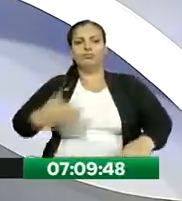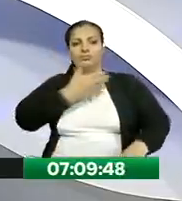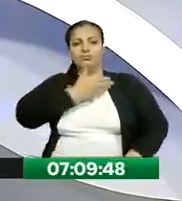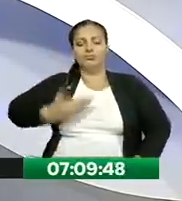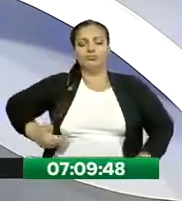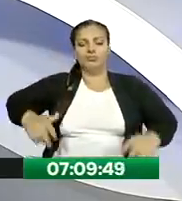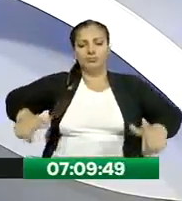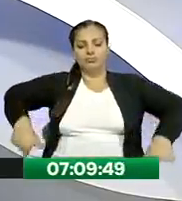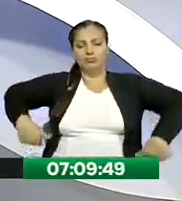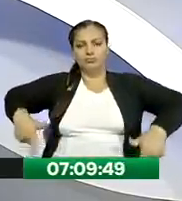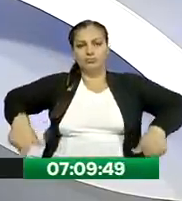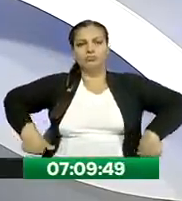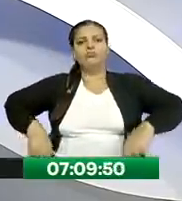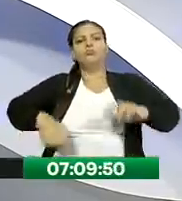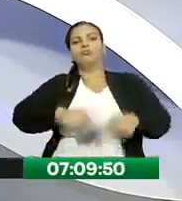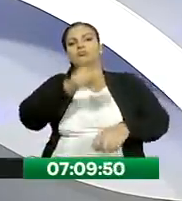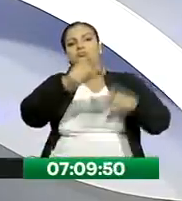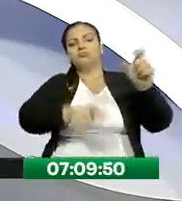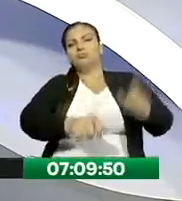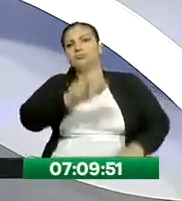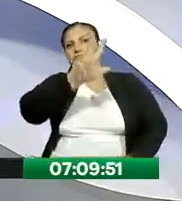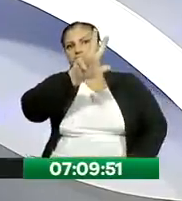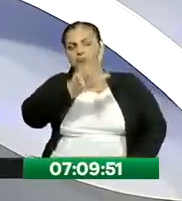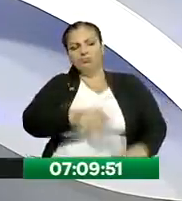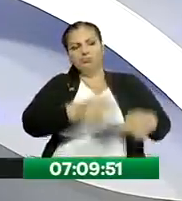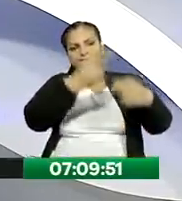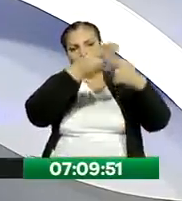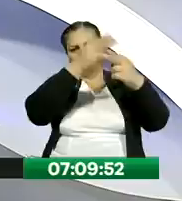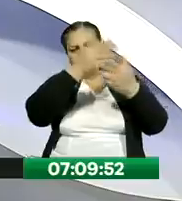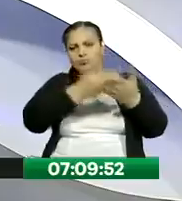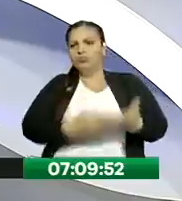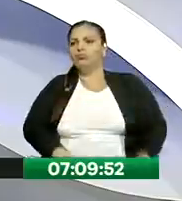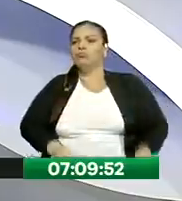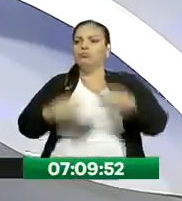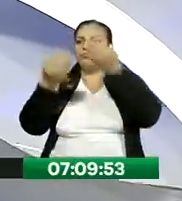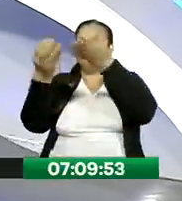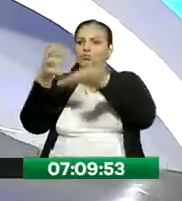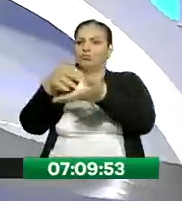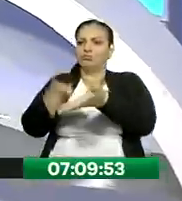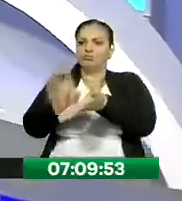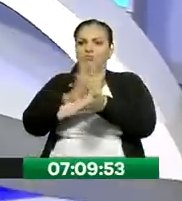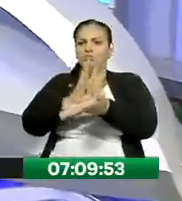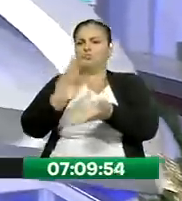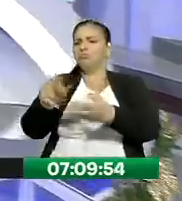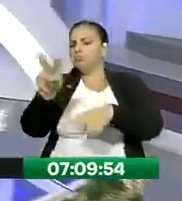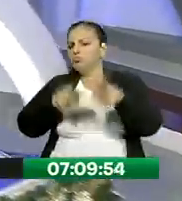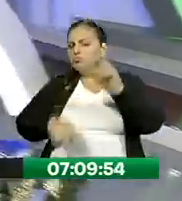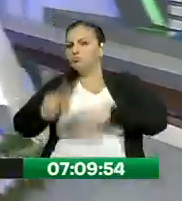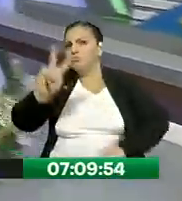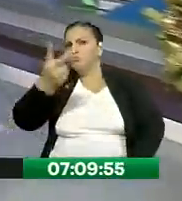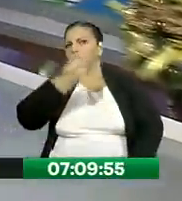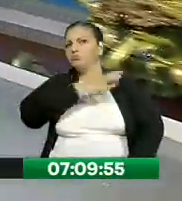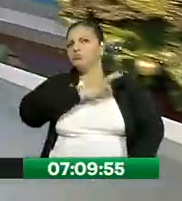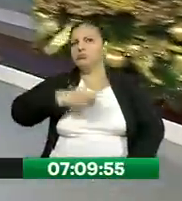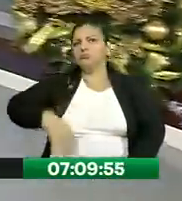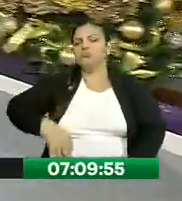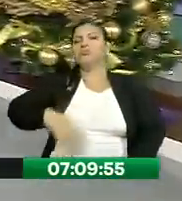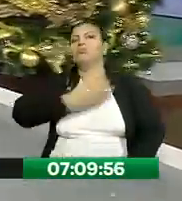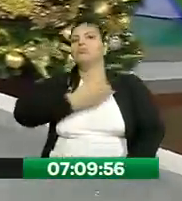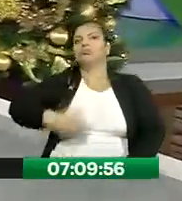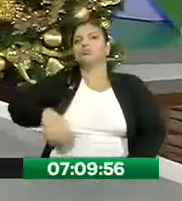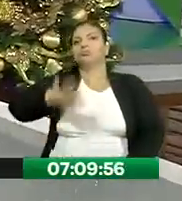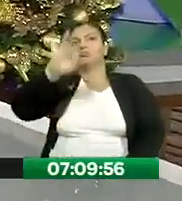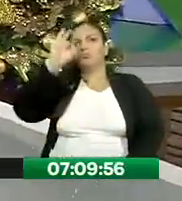Asamblea para analizar los perfiles de los tres candidatos a ocupar la vicepresidencia. Ya regresamos.